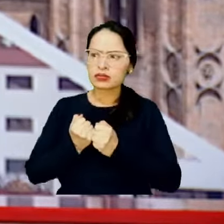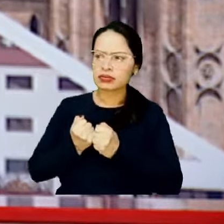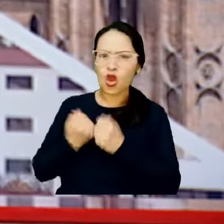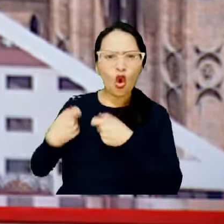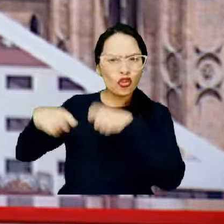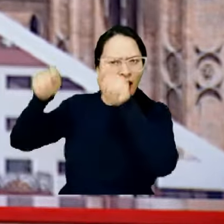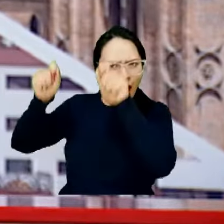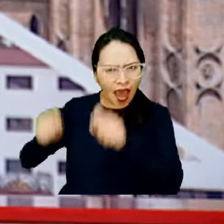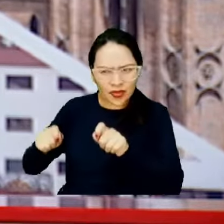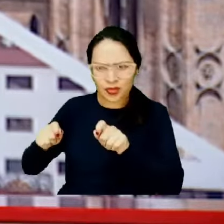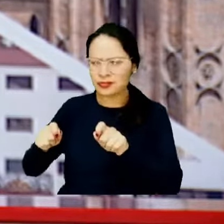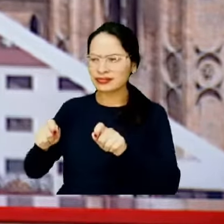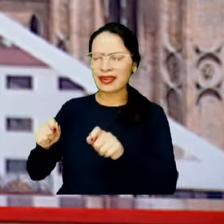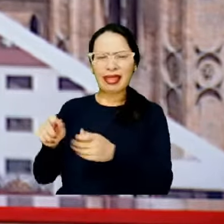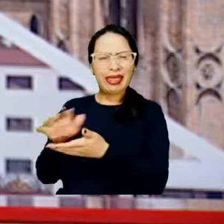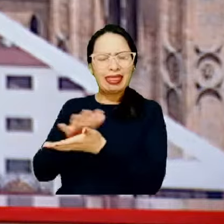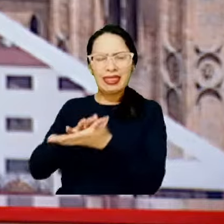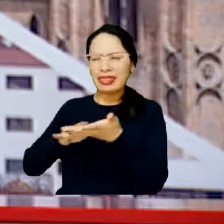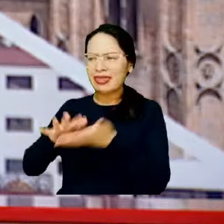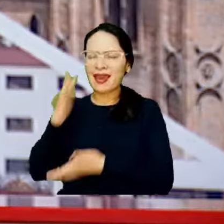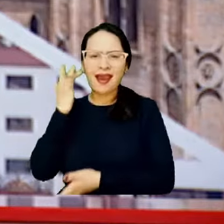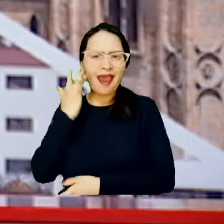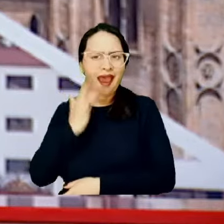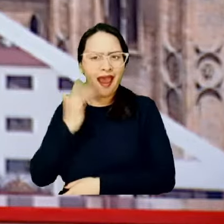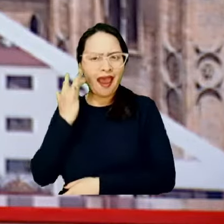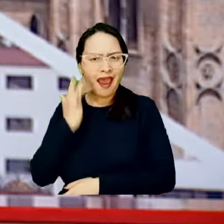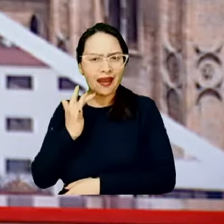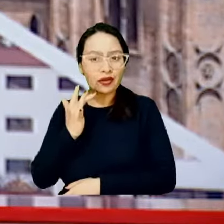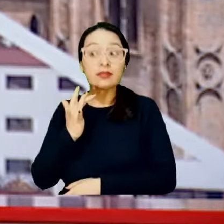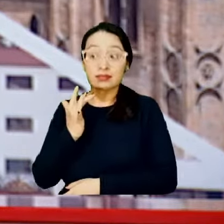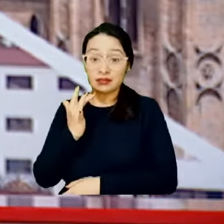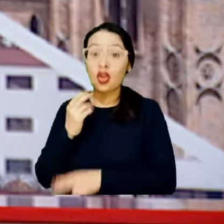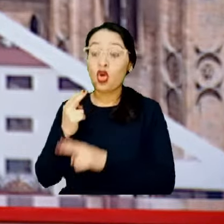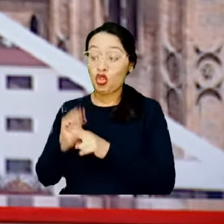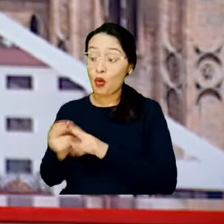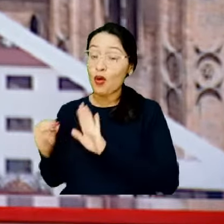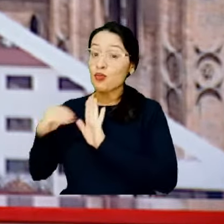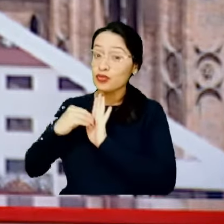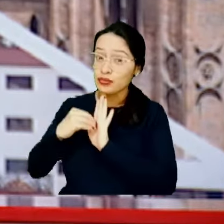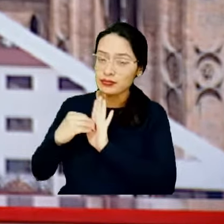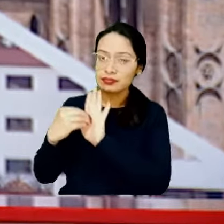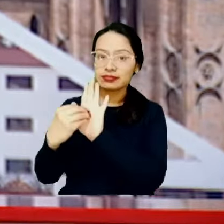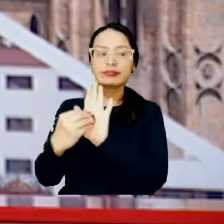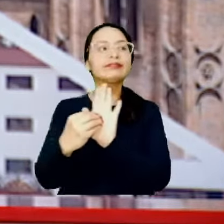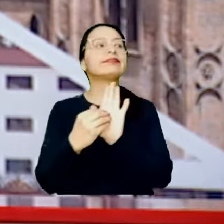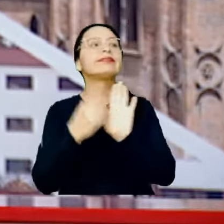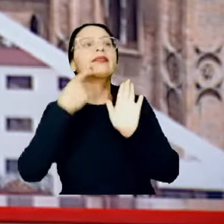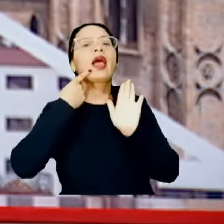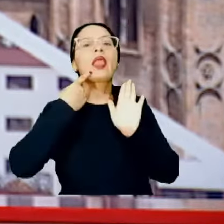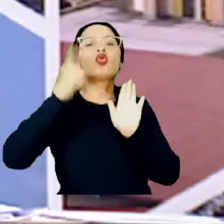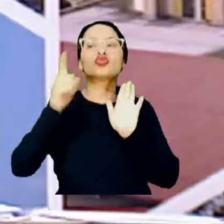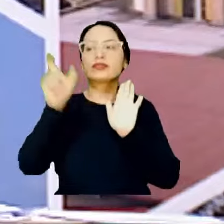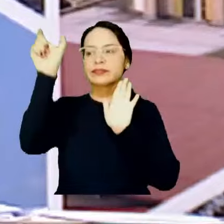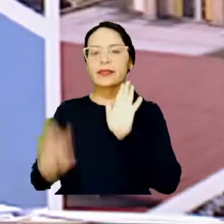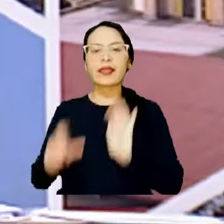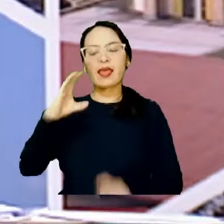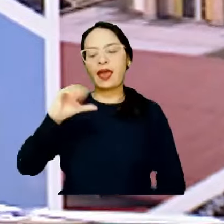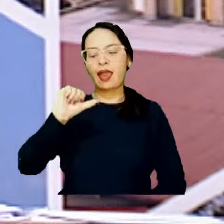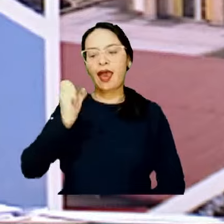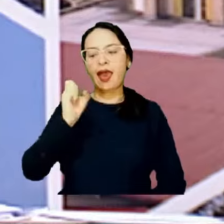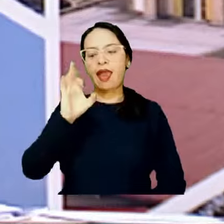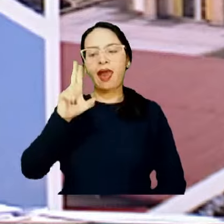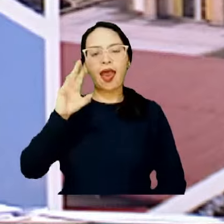el nombre del ex gerente también del MOVP y el actual asambleísta por la provincia de La Soy, Adrián Castro, a quien lo tenemos aquí de primera mano